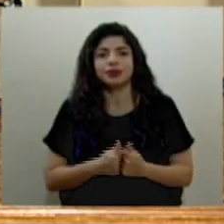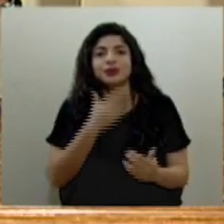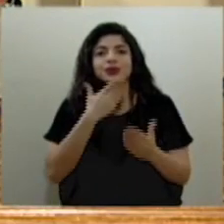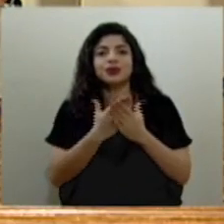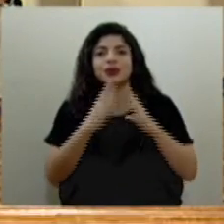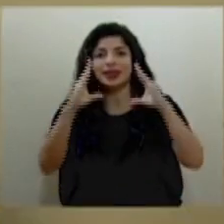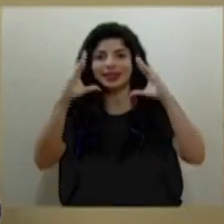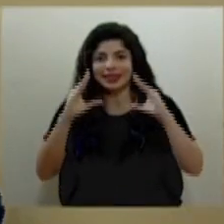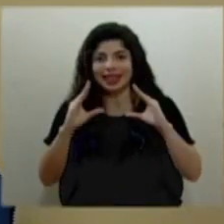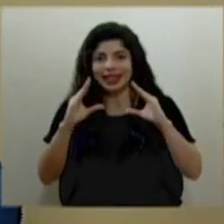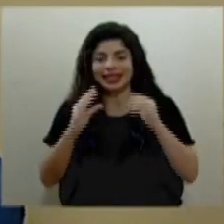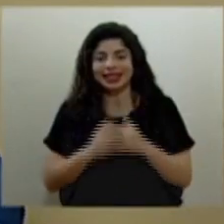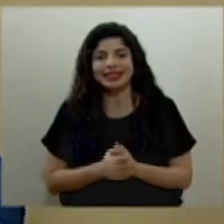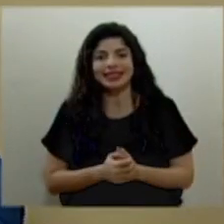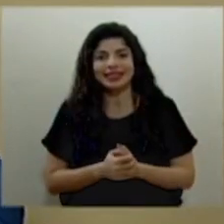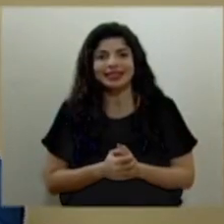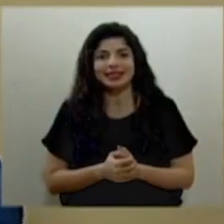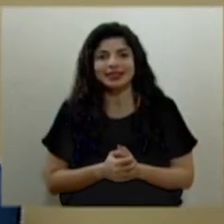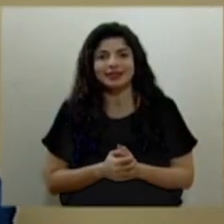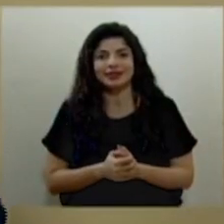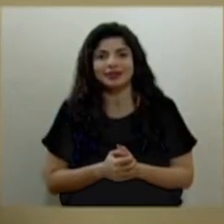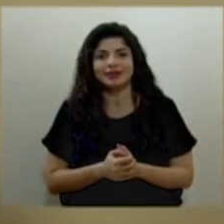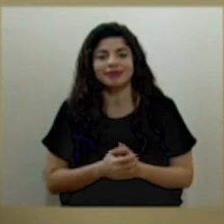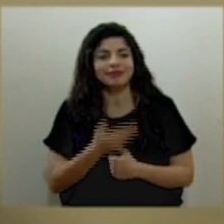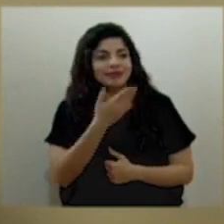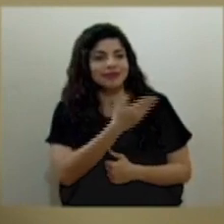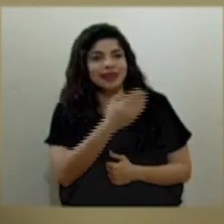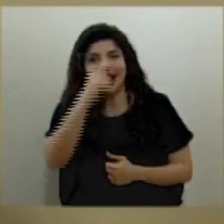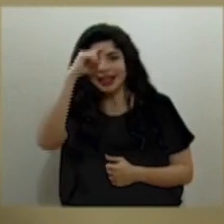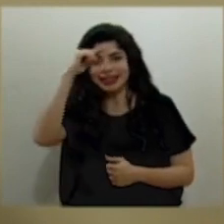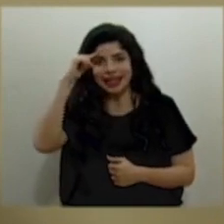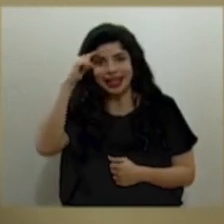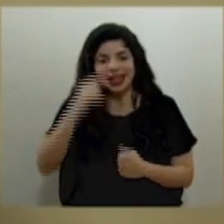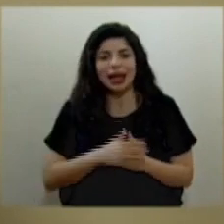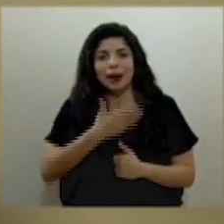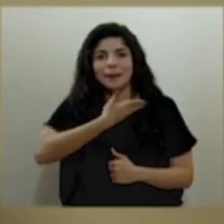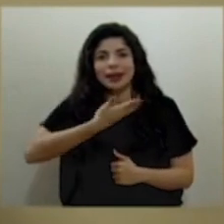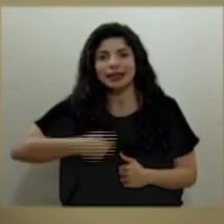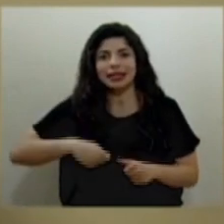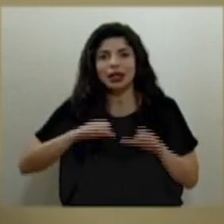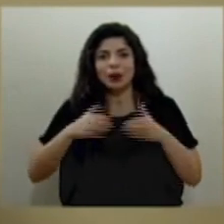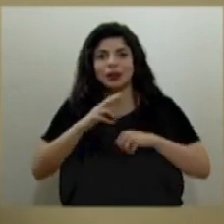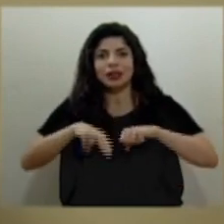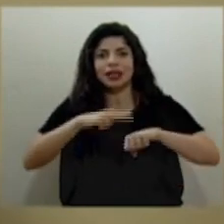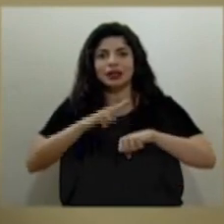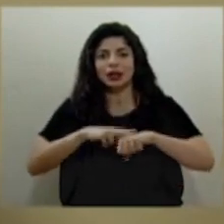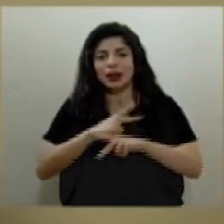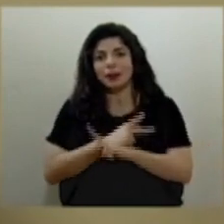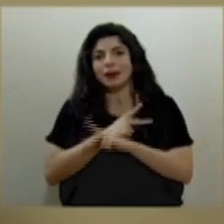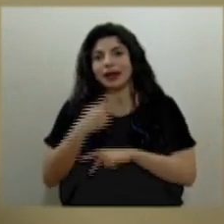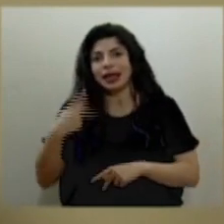Buenas tardes a don Alexander Solís, presidente de la Comisión Nacional de Prevención de Riesgos y Atención de